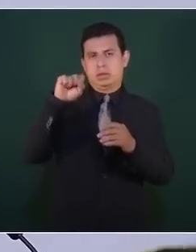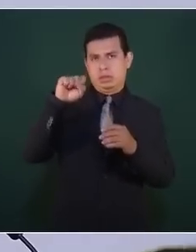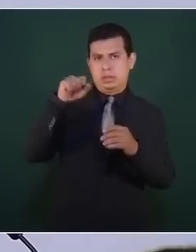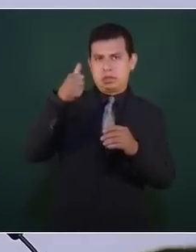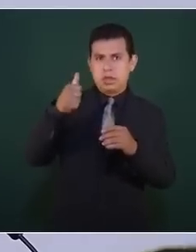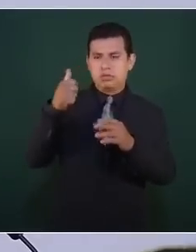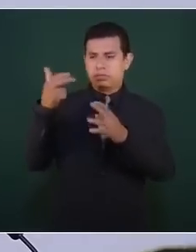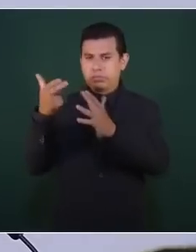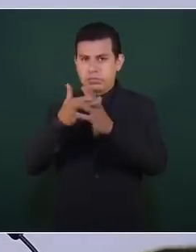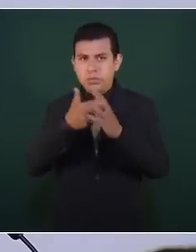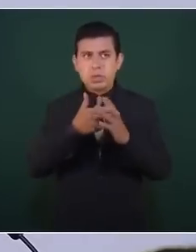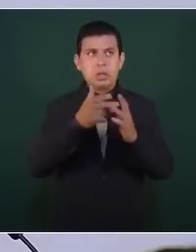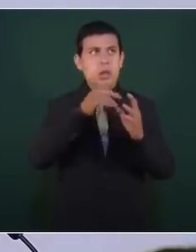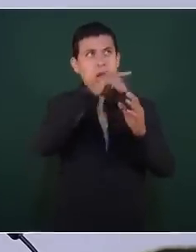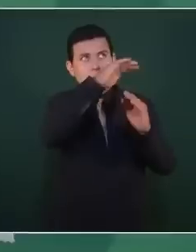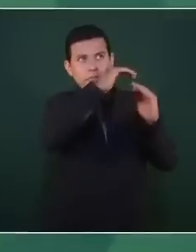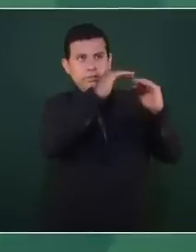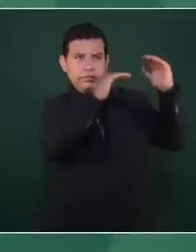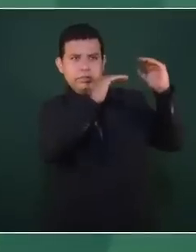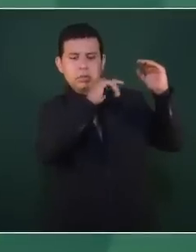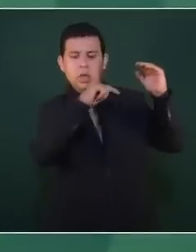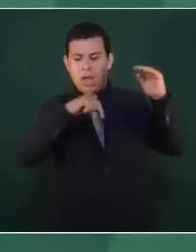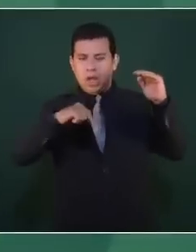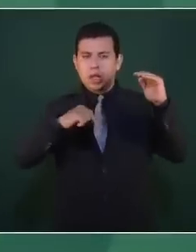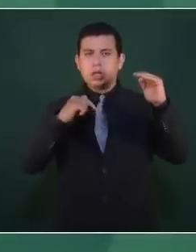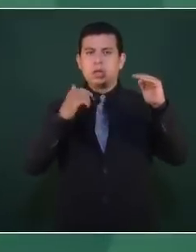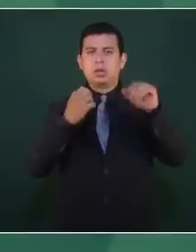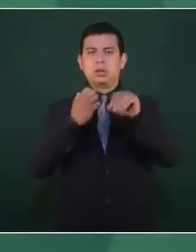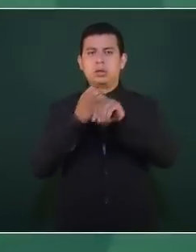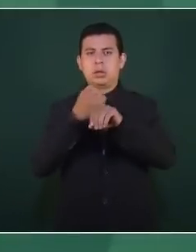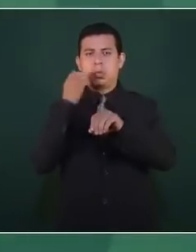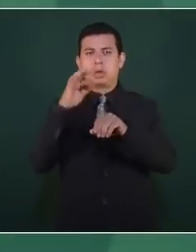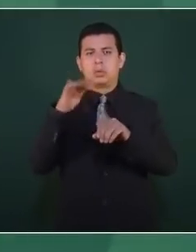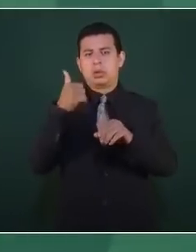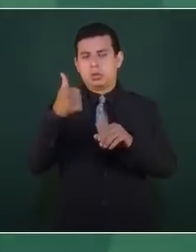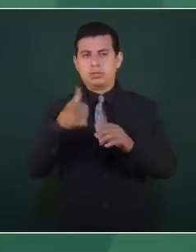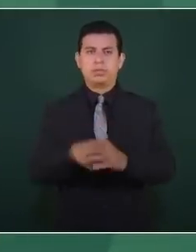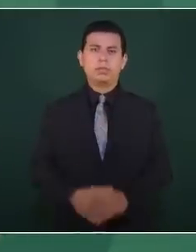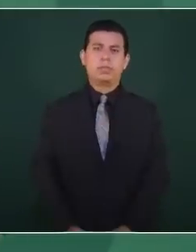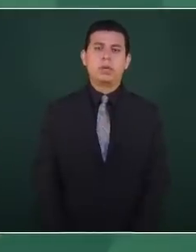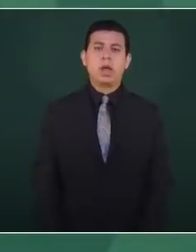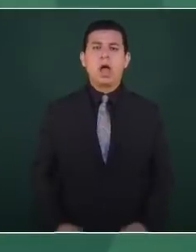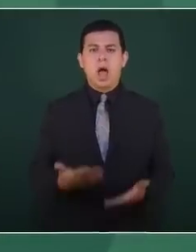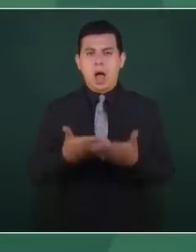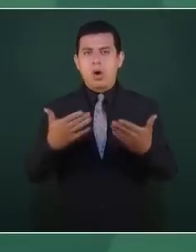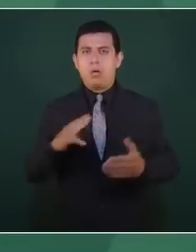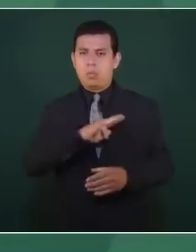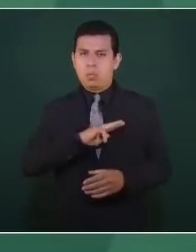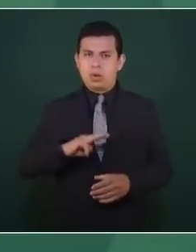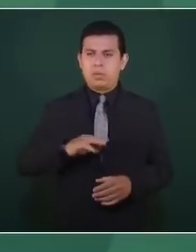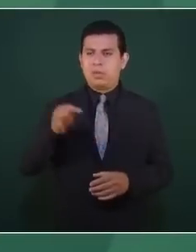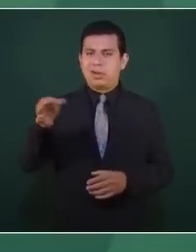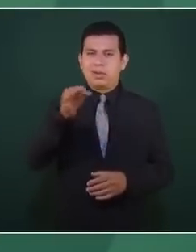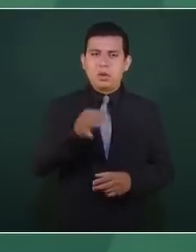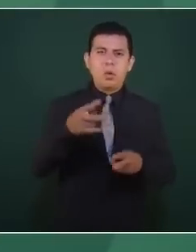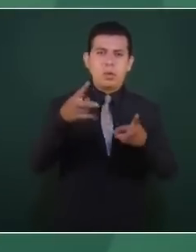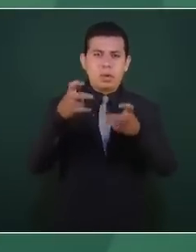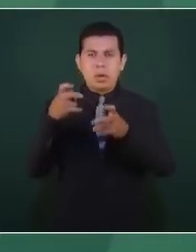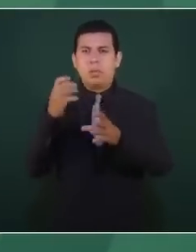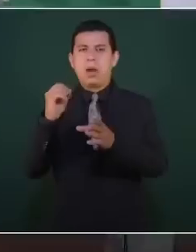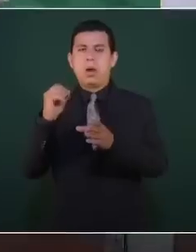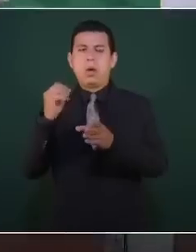tiene 56. En cuanto a los municipios con mayor incidencia delictiva, que corresponden